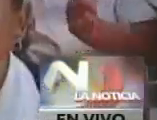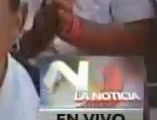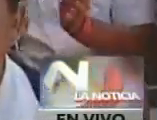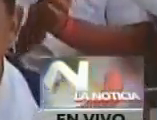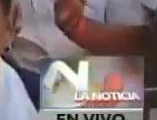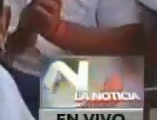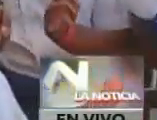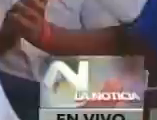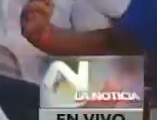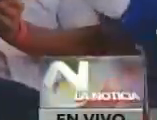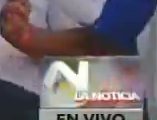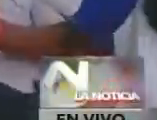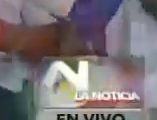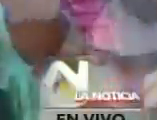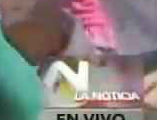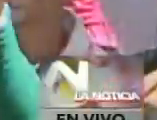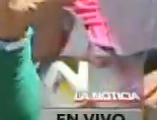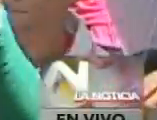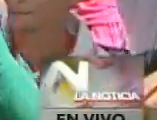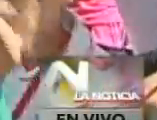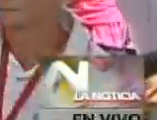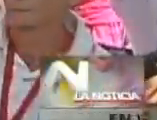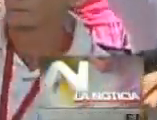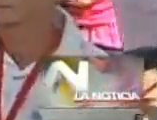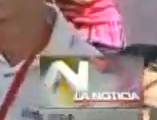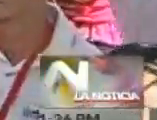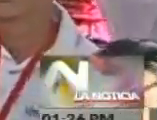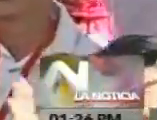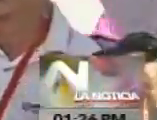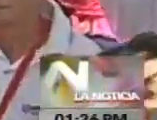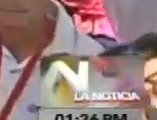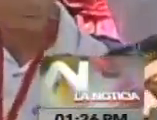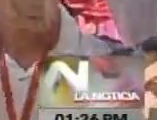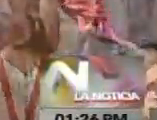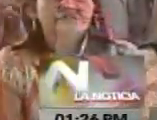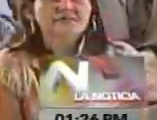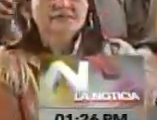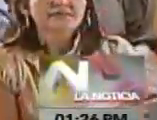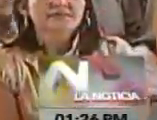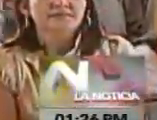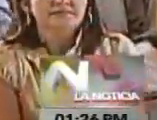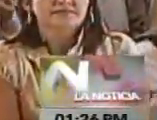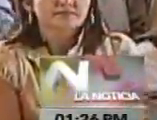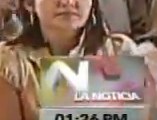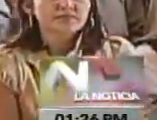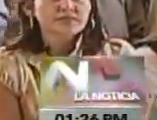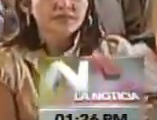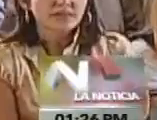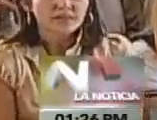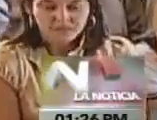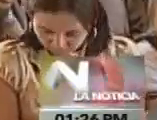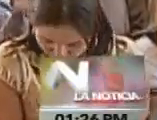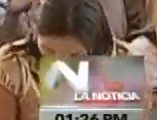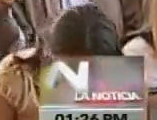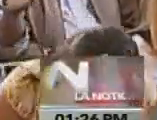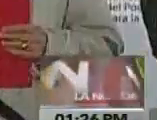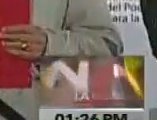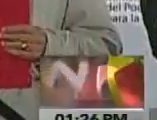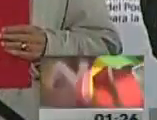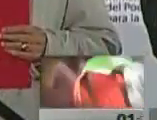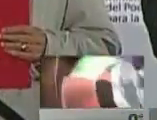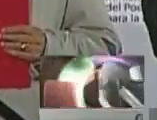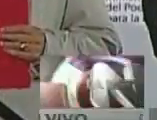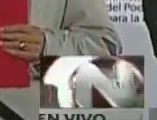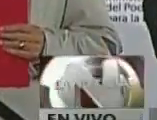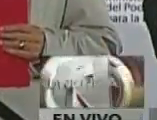patria, y decirles que me siento muy feliz de estar entre ustedes